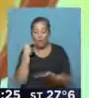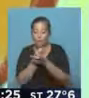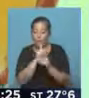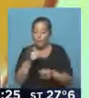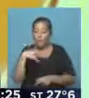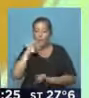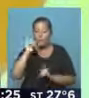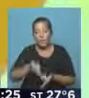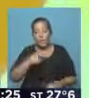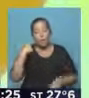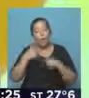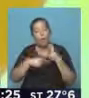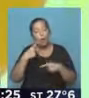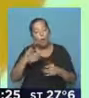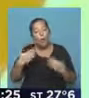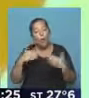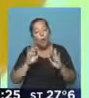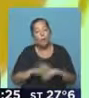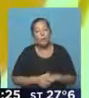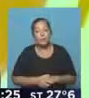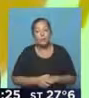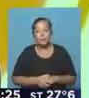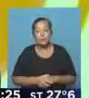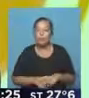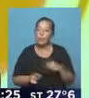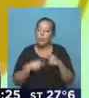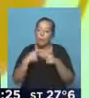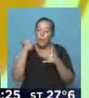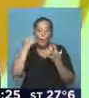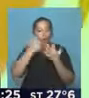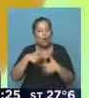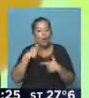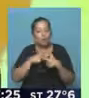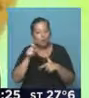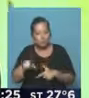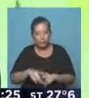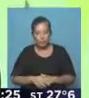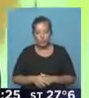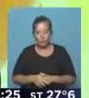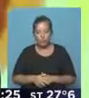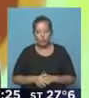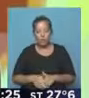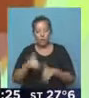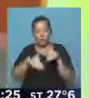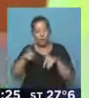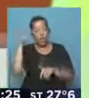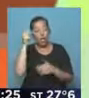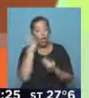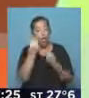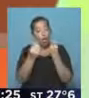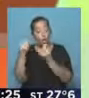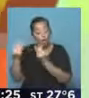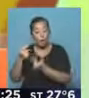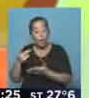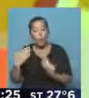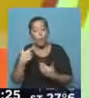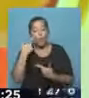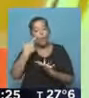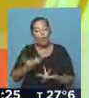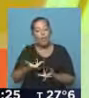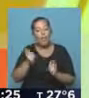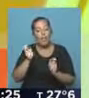pero si sigue la posibilidad de que haya continuidad de su proyecto político hay elecciones hay ocho candidatos le podemos mostrar quiénes son